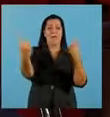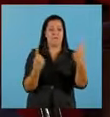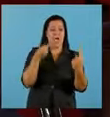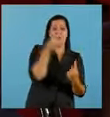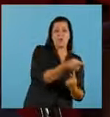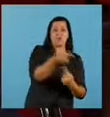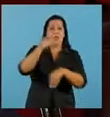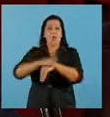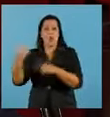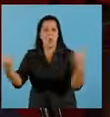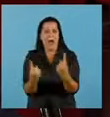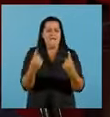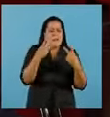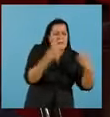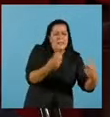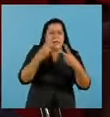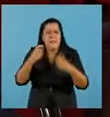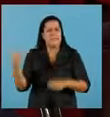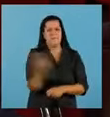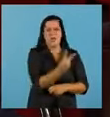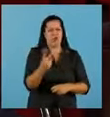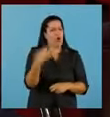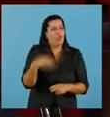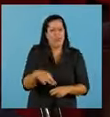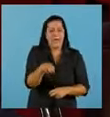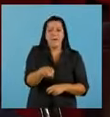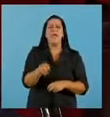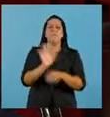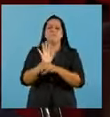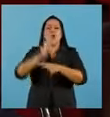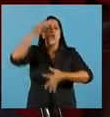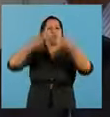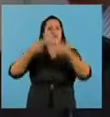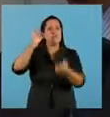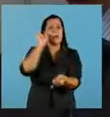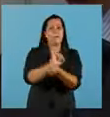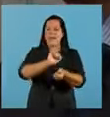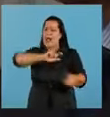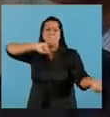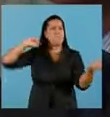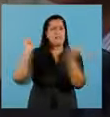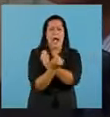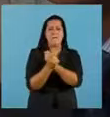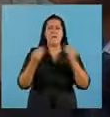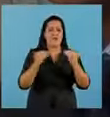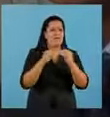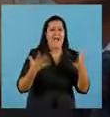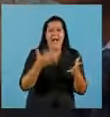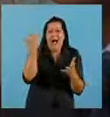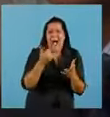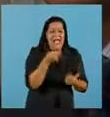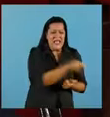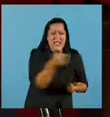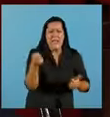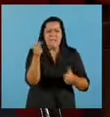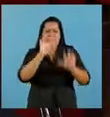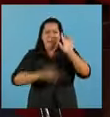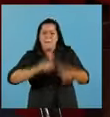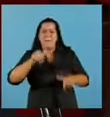un fortalecimiento de toda la actuación de la justicia federal penal en las zonas más críticas donde el crimen organizado ha